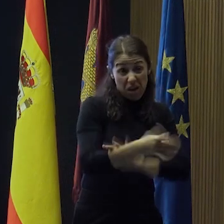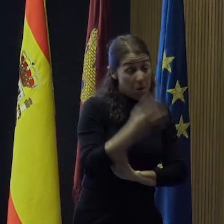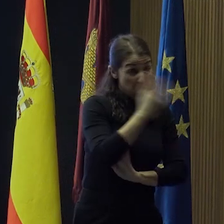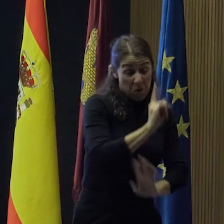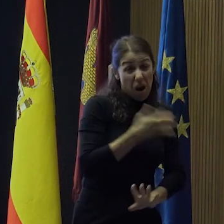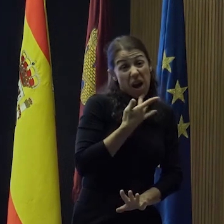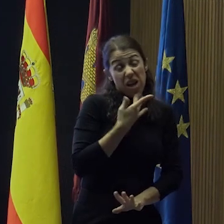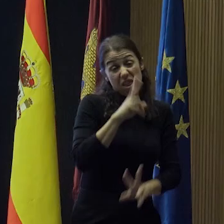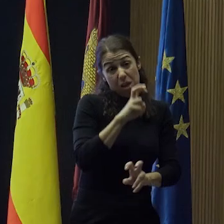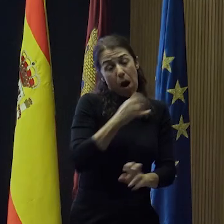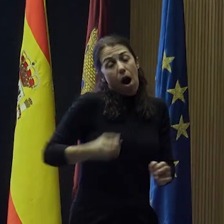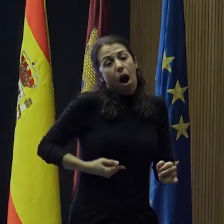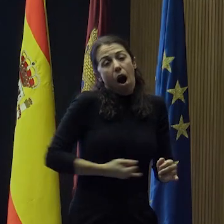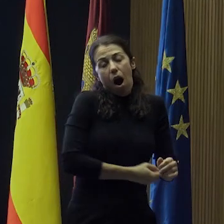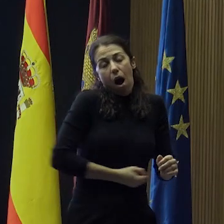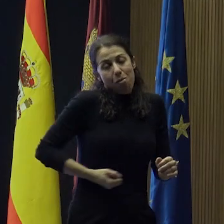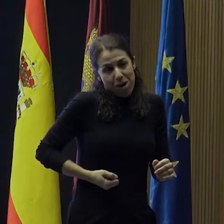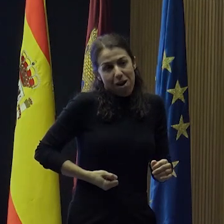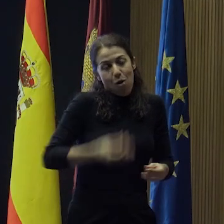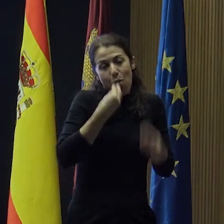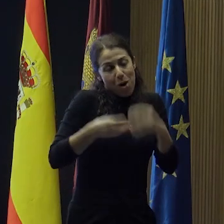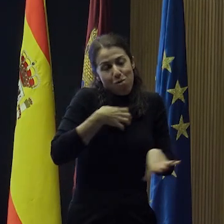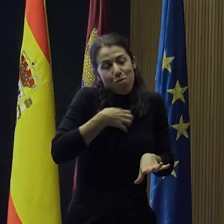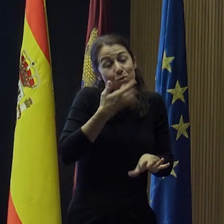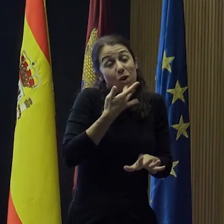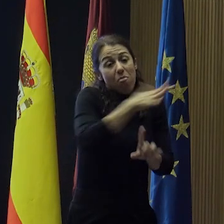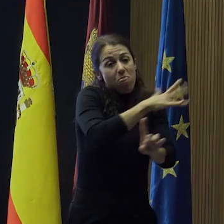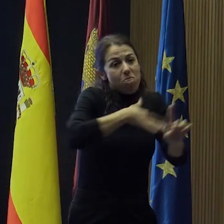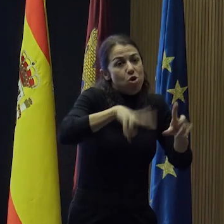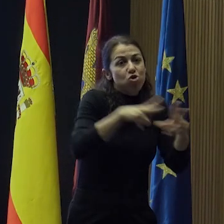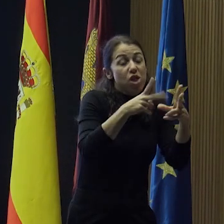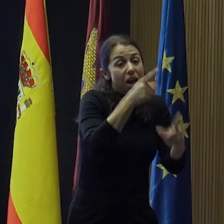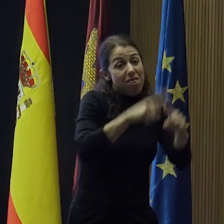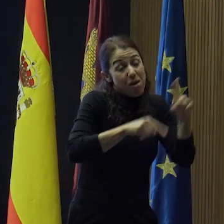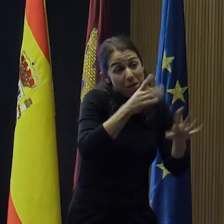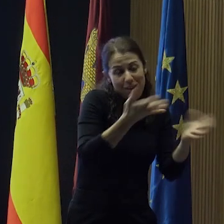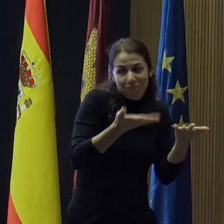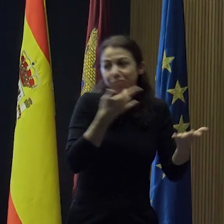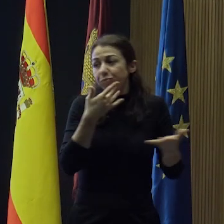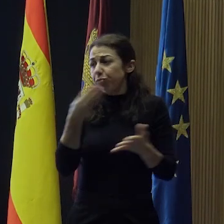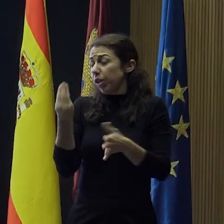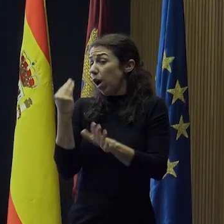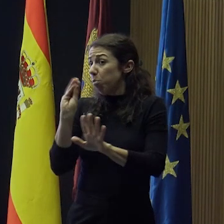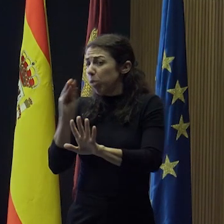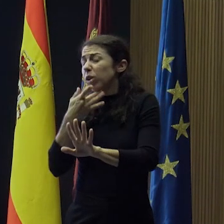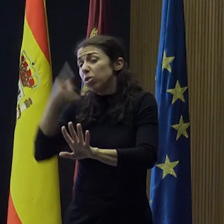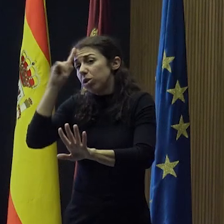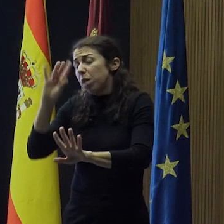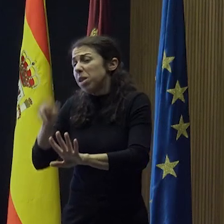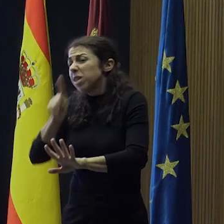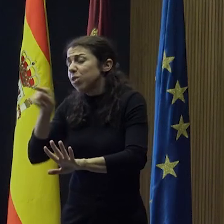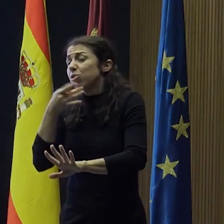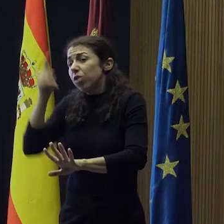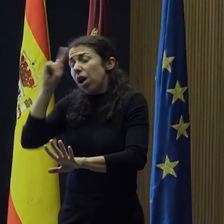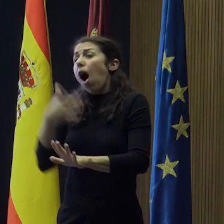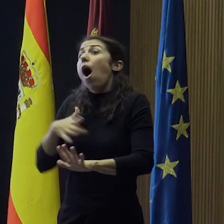son de desnutrición. ¿Entendéis? Entonces también depende un poco del entorno social. Y quería hacerte una pregunta que no sé si es verdad. Hay igual